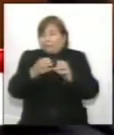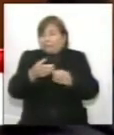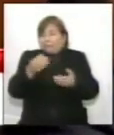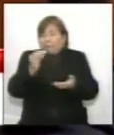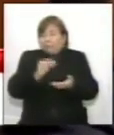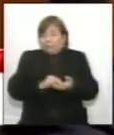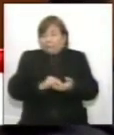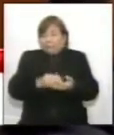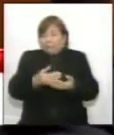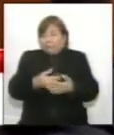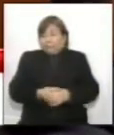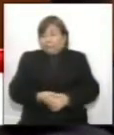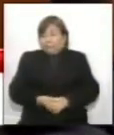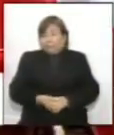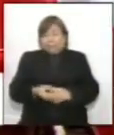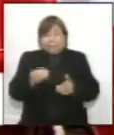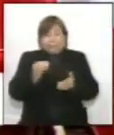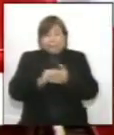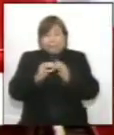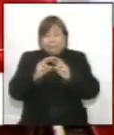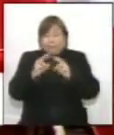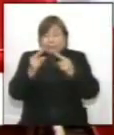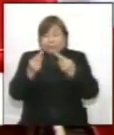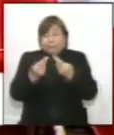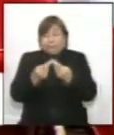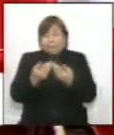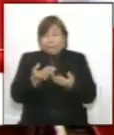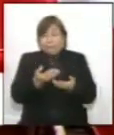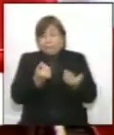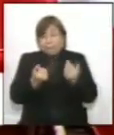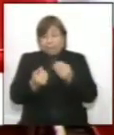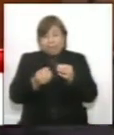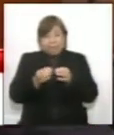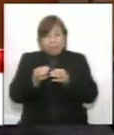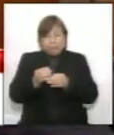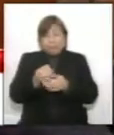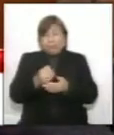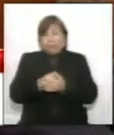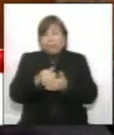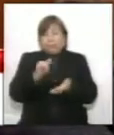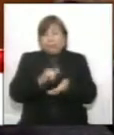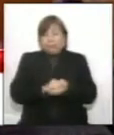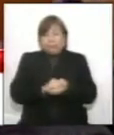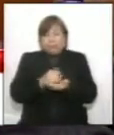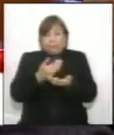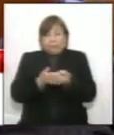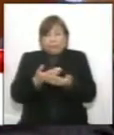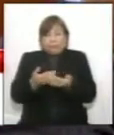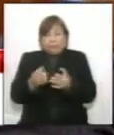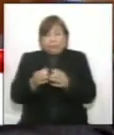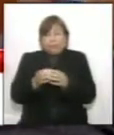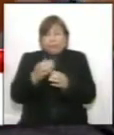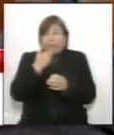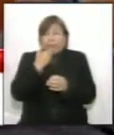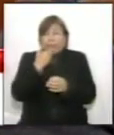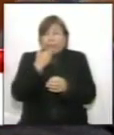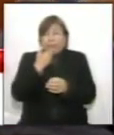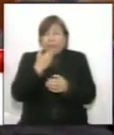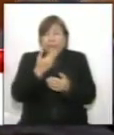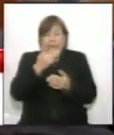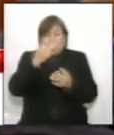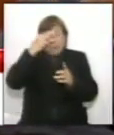volverá a convocar una reunión? ¿Convocaría nuevamente al jefe de gabinete a explicarle? ¿Y qué condiciones son, digamos, quién debería tener el